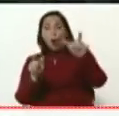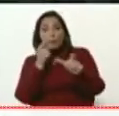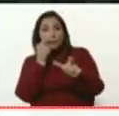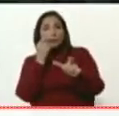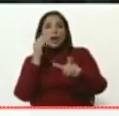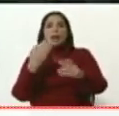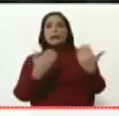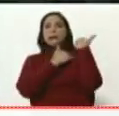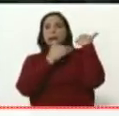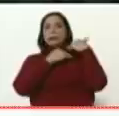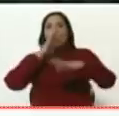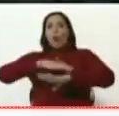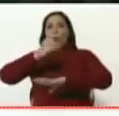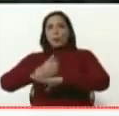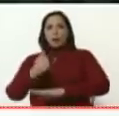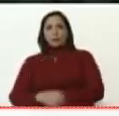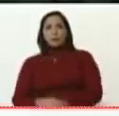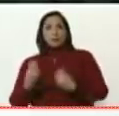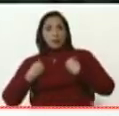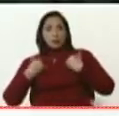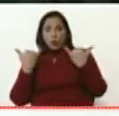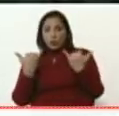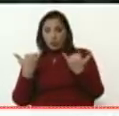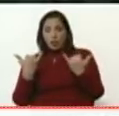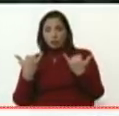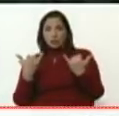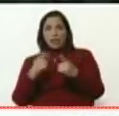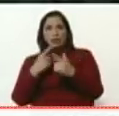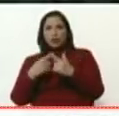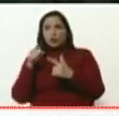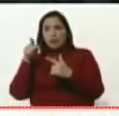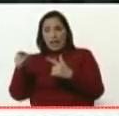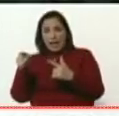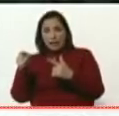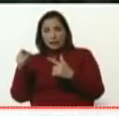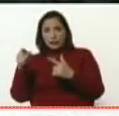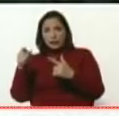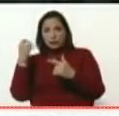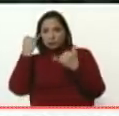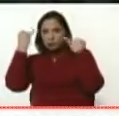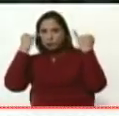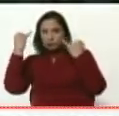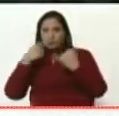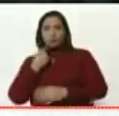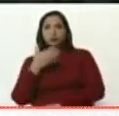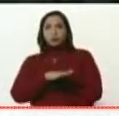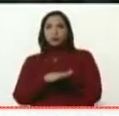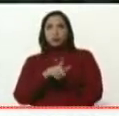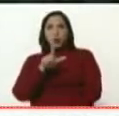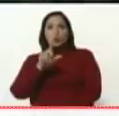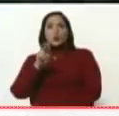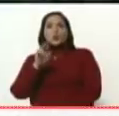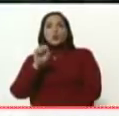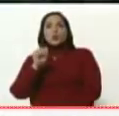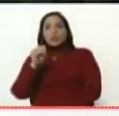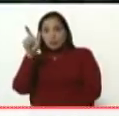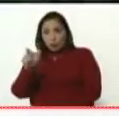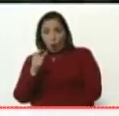vive libremente en Manaos y en Pacaraima, y es el autor intelectual del asesinato de Luis Jean-Pierre Caraballo